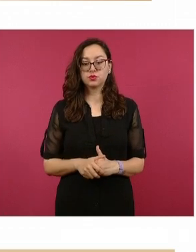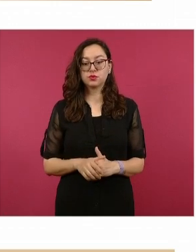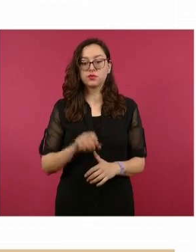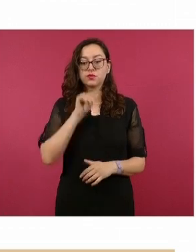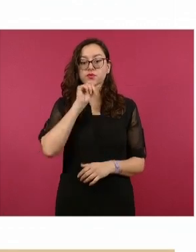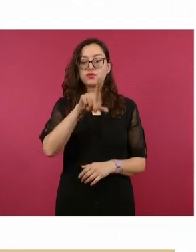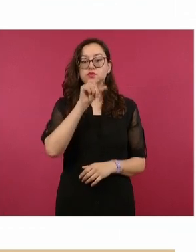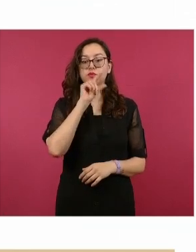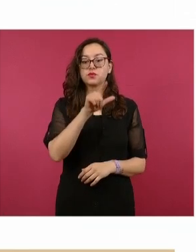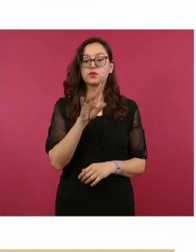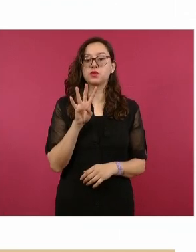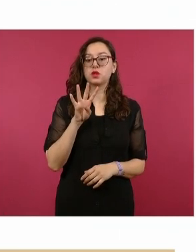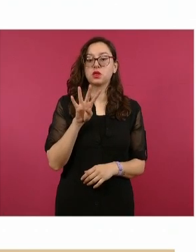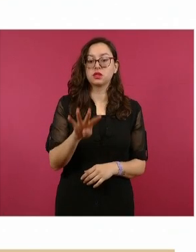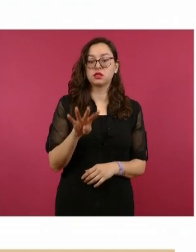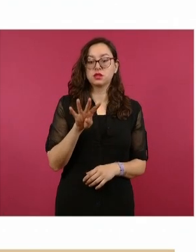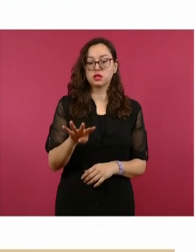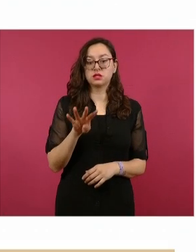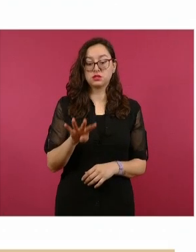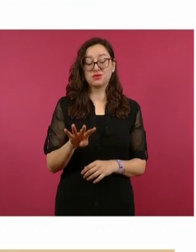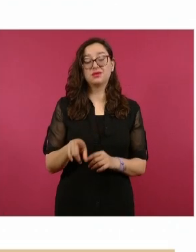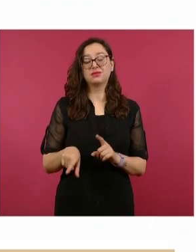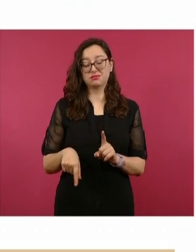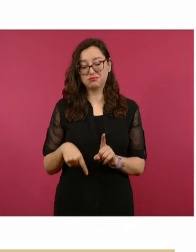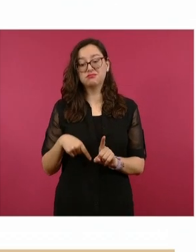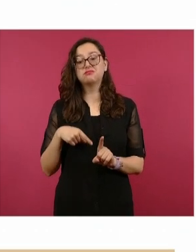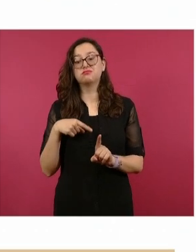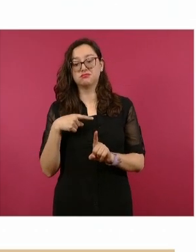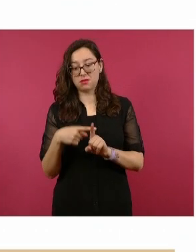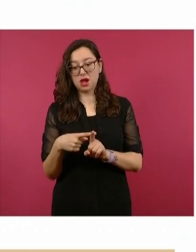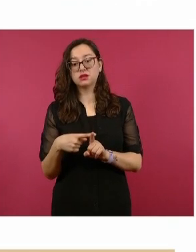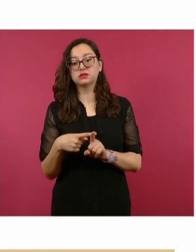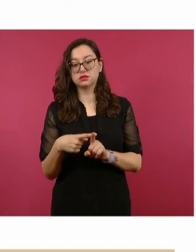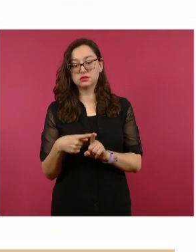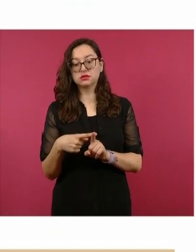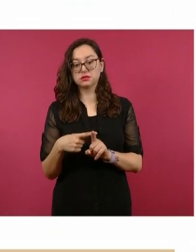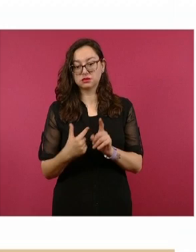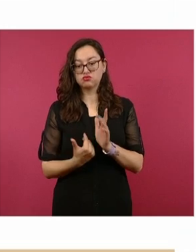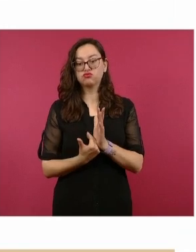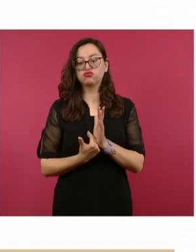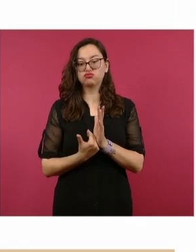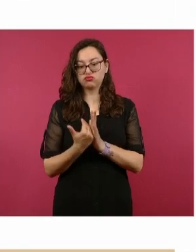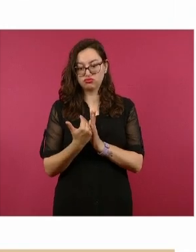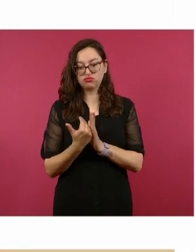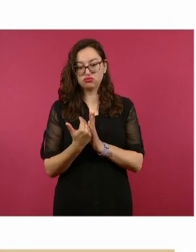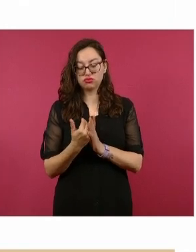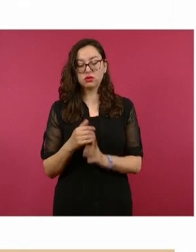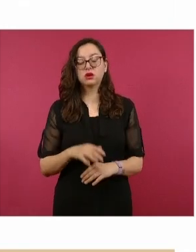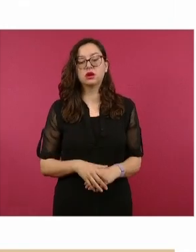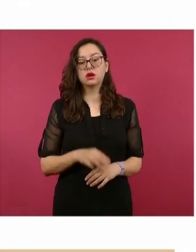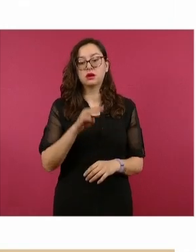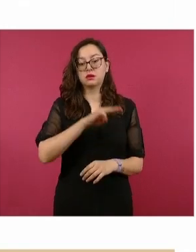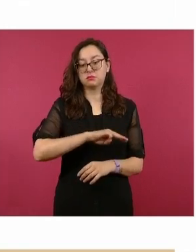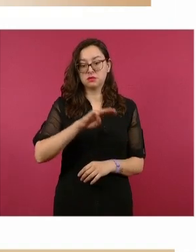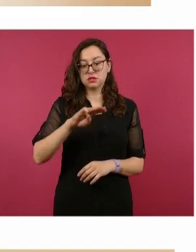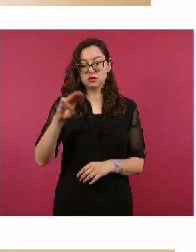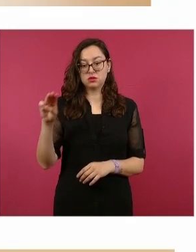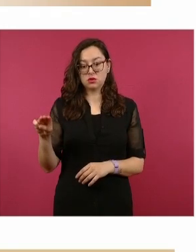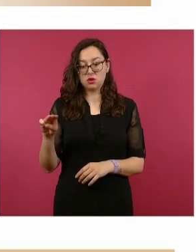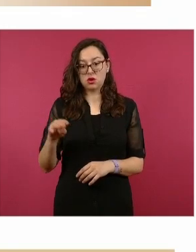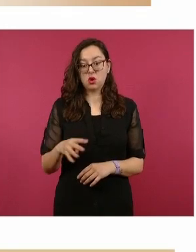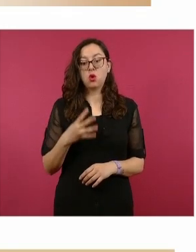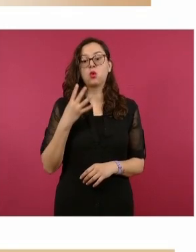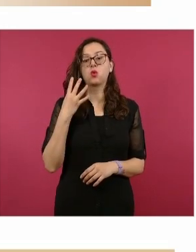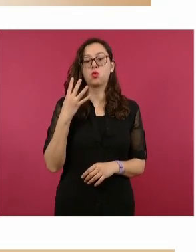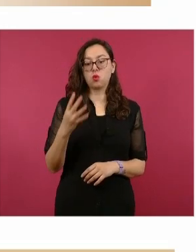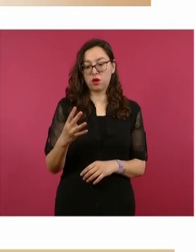En Jalisco, 19 homicidios más que el mes anterior. Y en Michoacán, 4